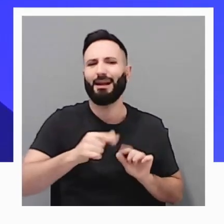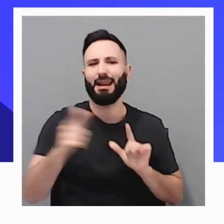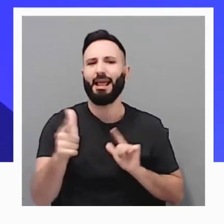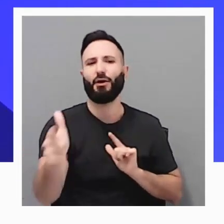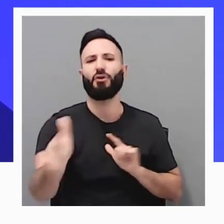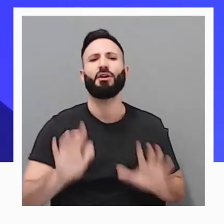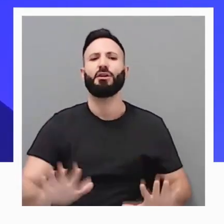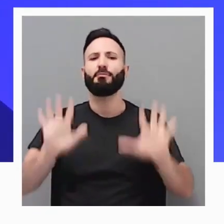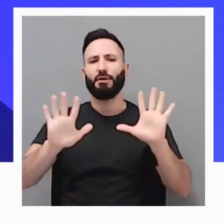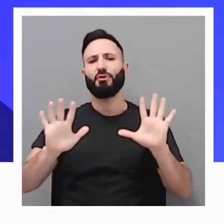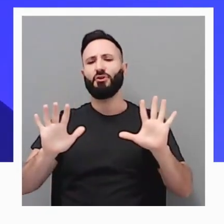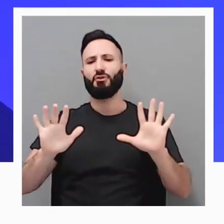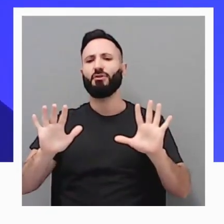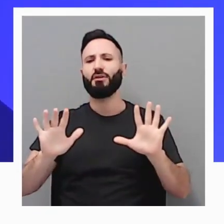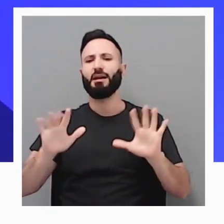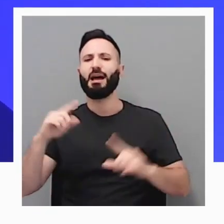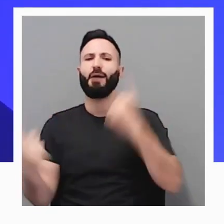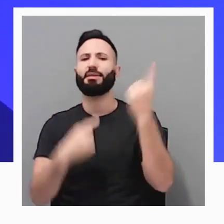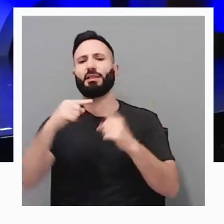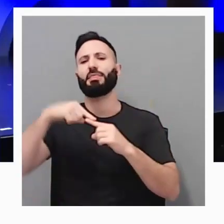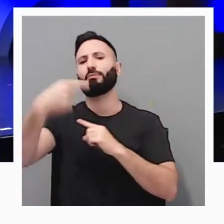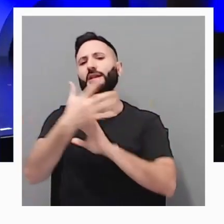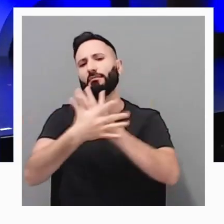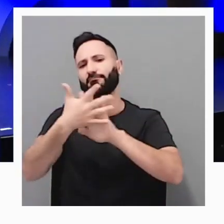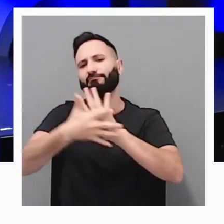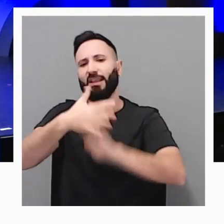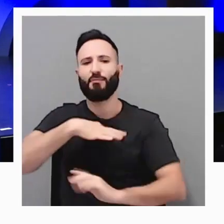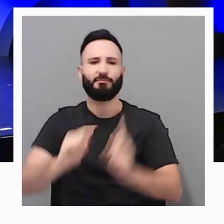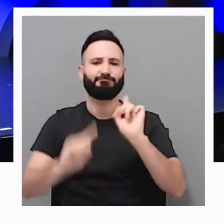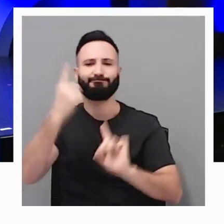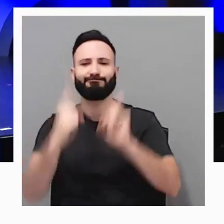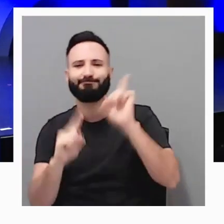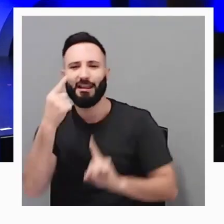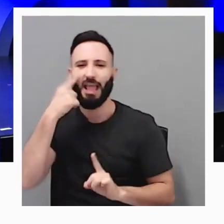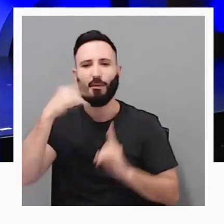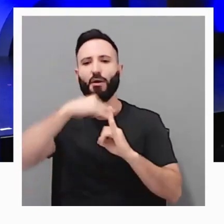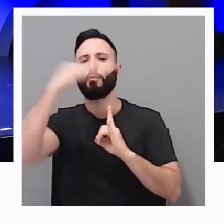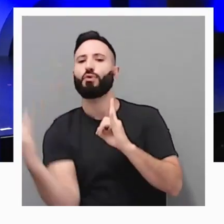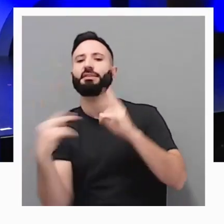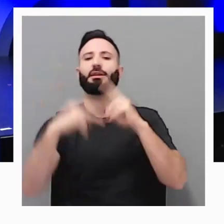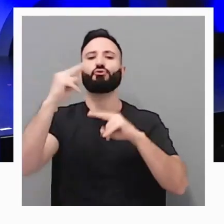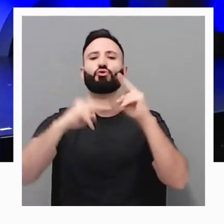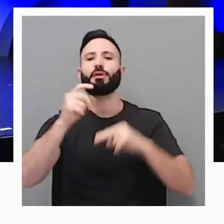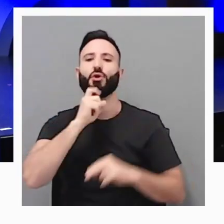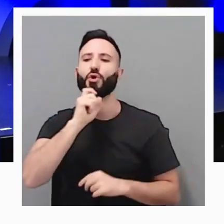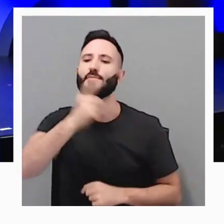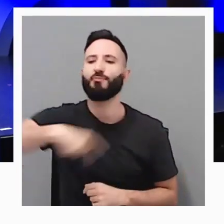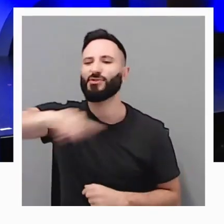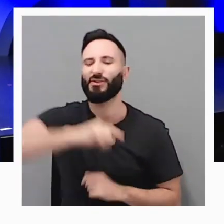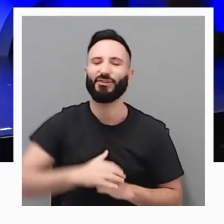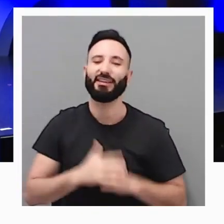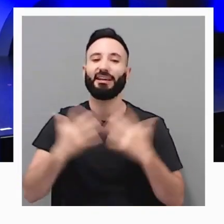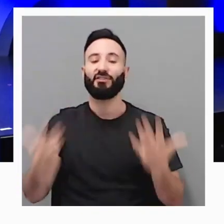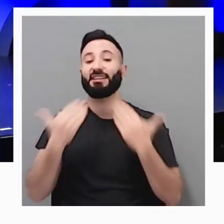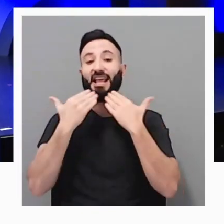sabe si podemos hablar después de esto y cómo podemos hacer puentes también con vosotros. Entonces, muchas